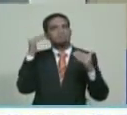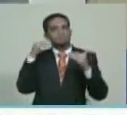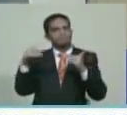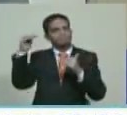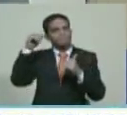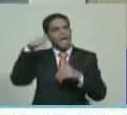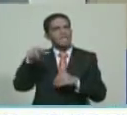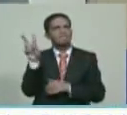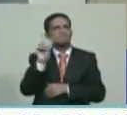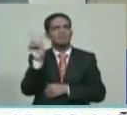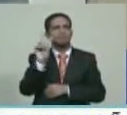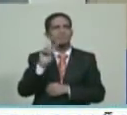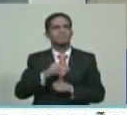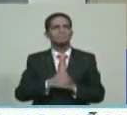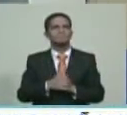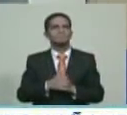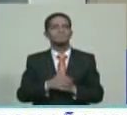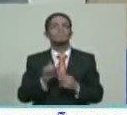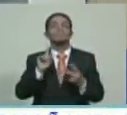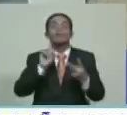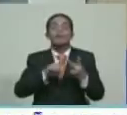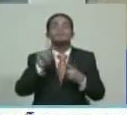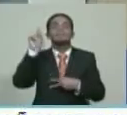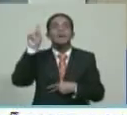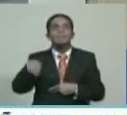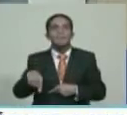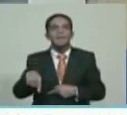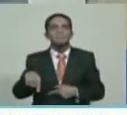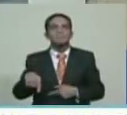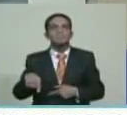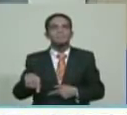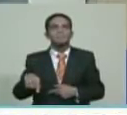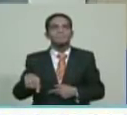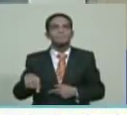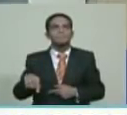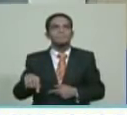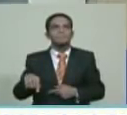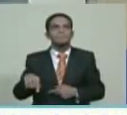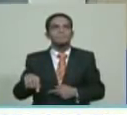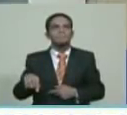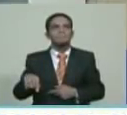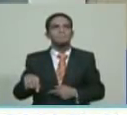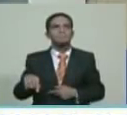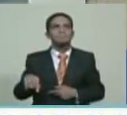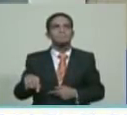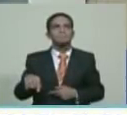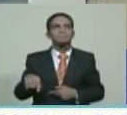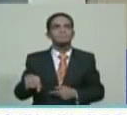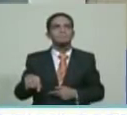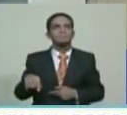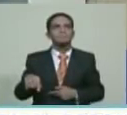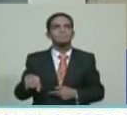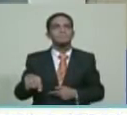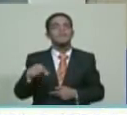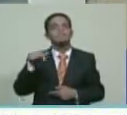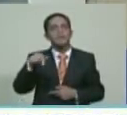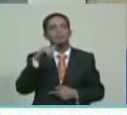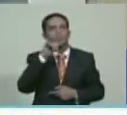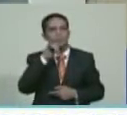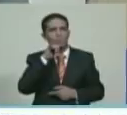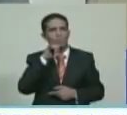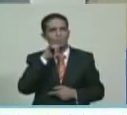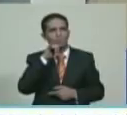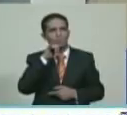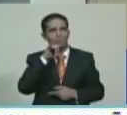país además además de este de estos anuncios